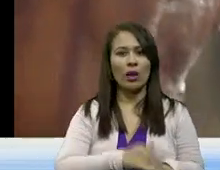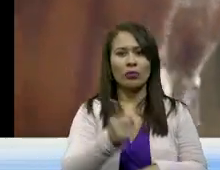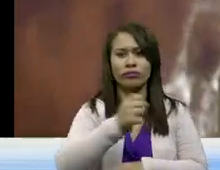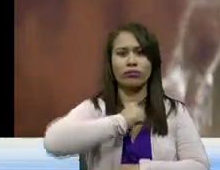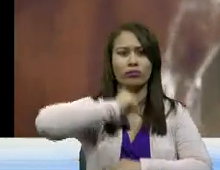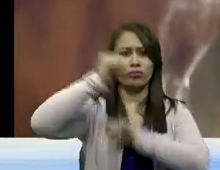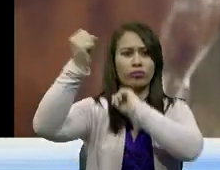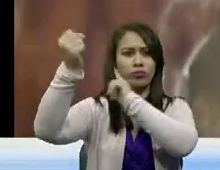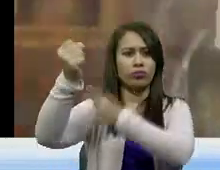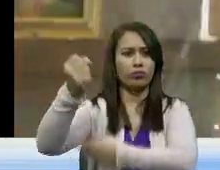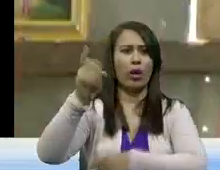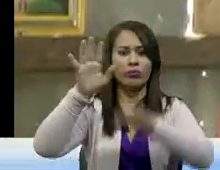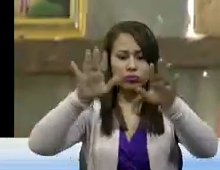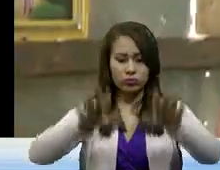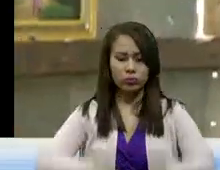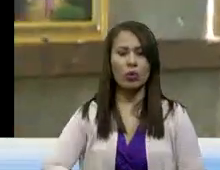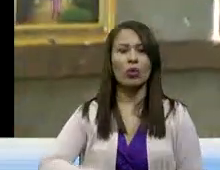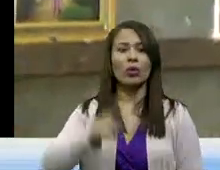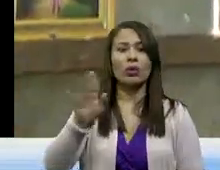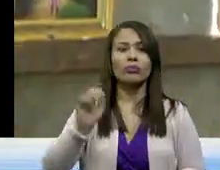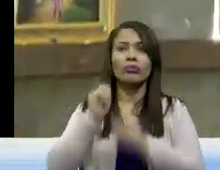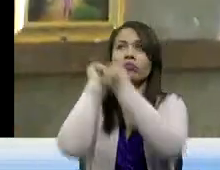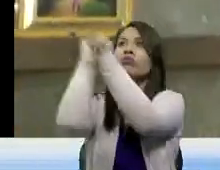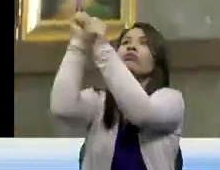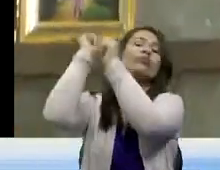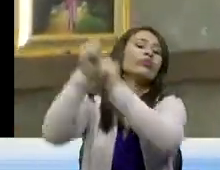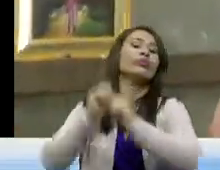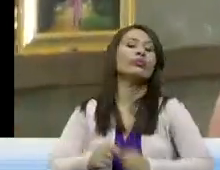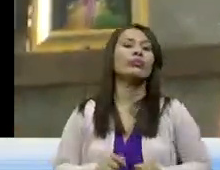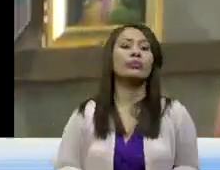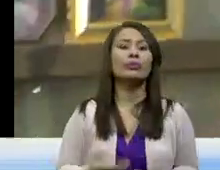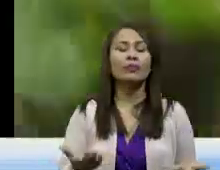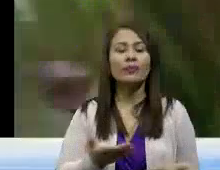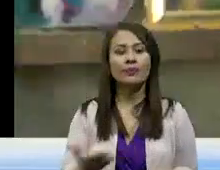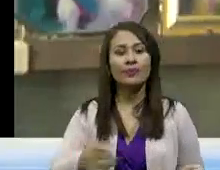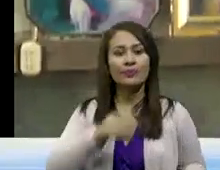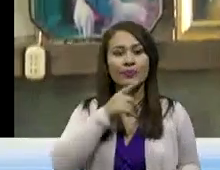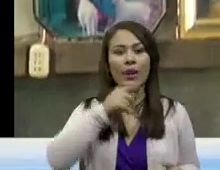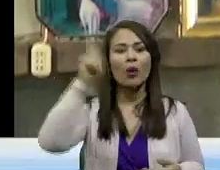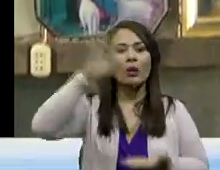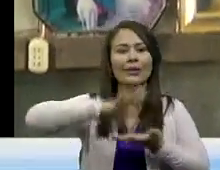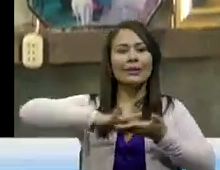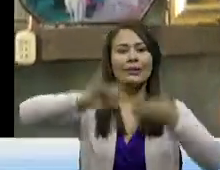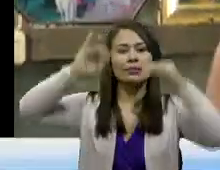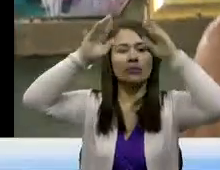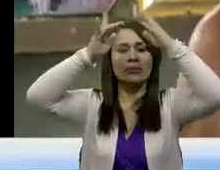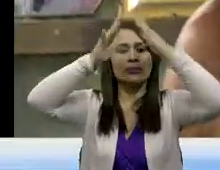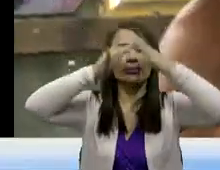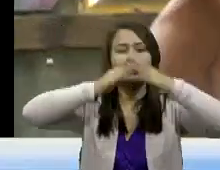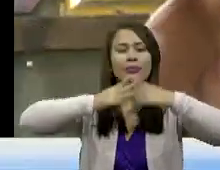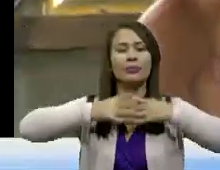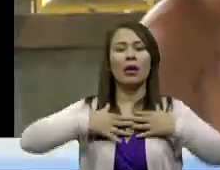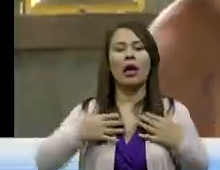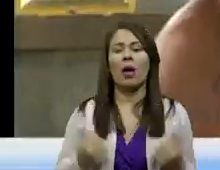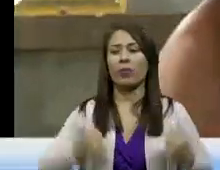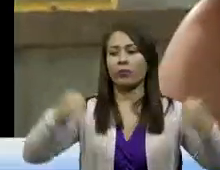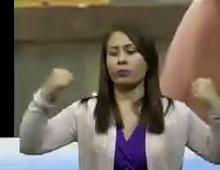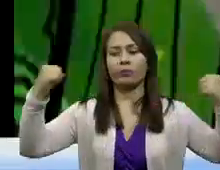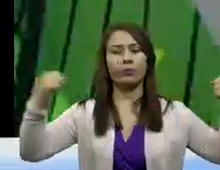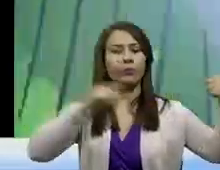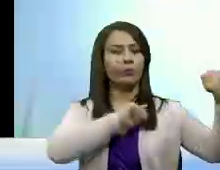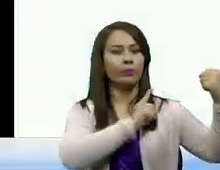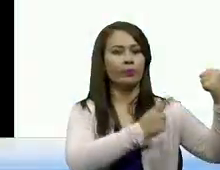grandísimo. Adoran al Nunqui. El Tsunki es un espíritu que realmente le da poder a los